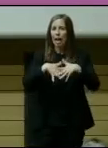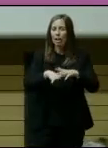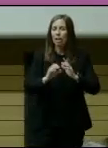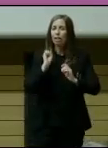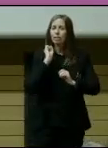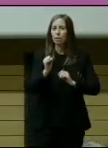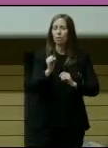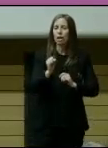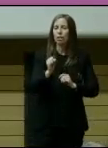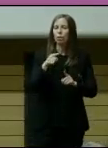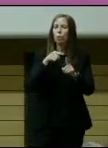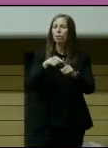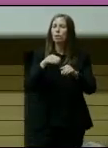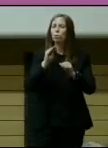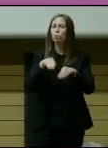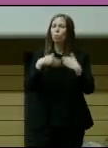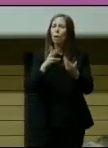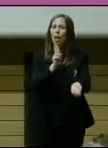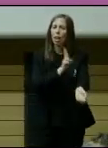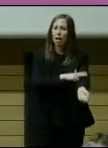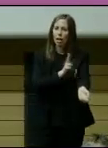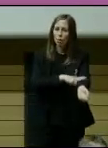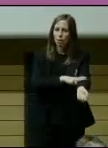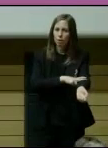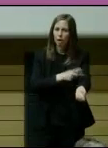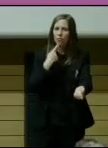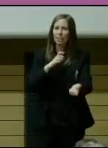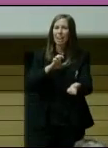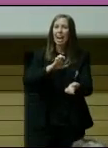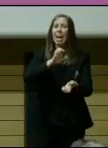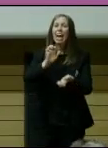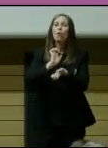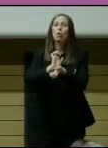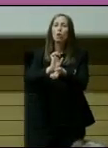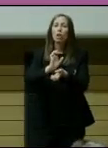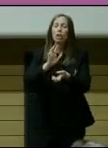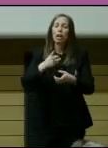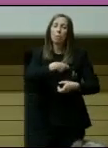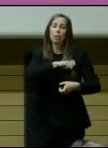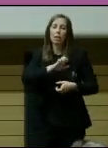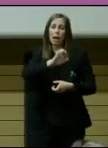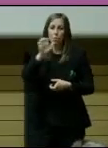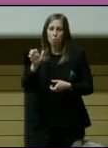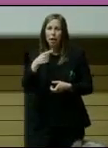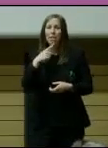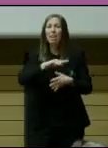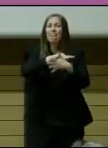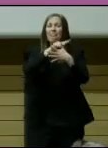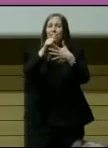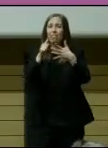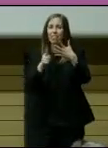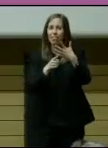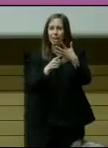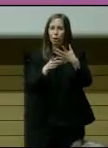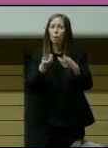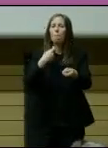criminales que se dedican a la heroína son, según Europol, hay un informe muy bueno que publicó en 2024, son 5 las que se dedican al tráfico